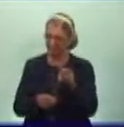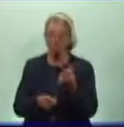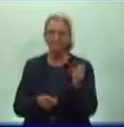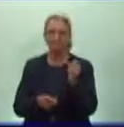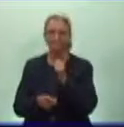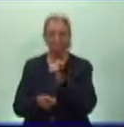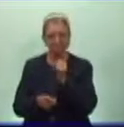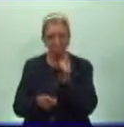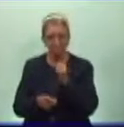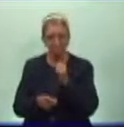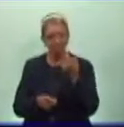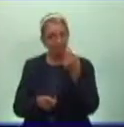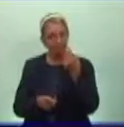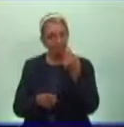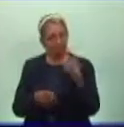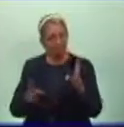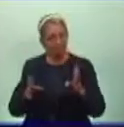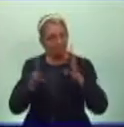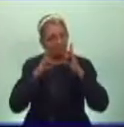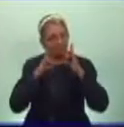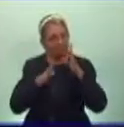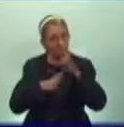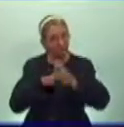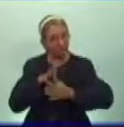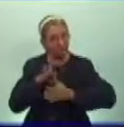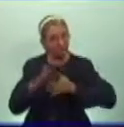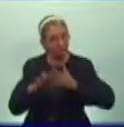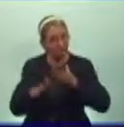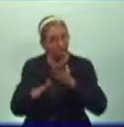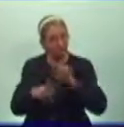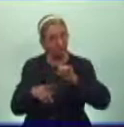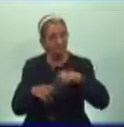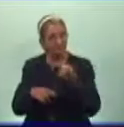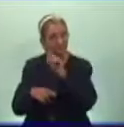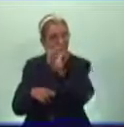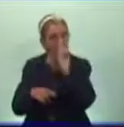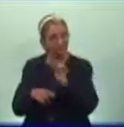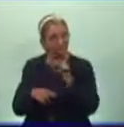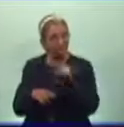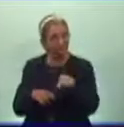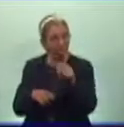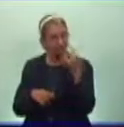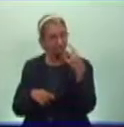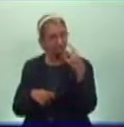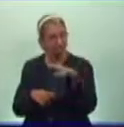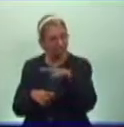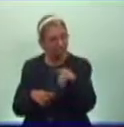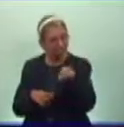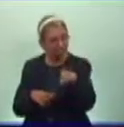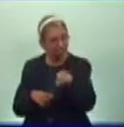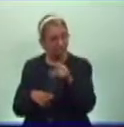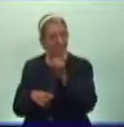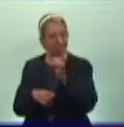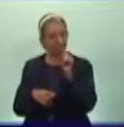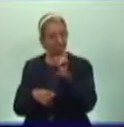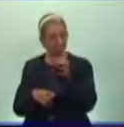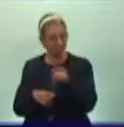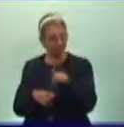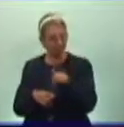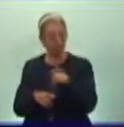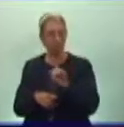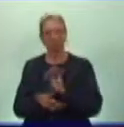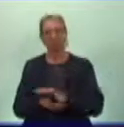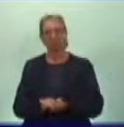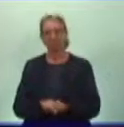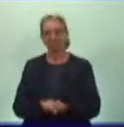pero deben escuchar bien porque después voy a hacerle algunas preguntas de los que van a ver en esa canción que van a escuchar y van a ver en el